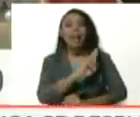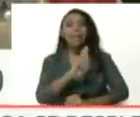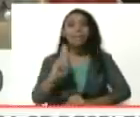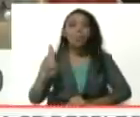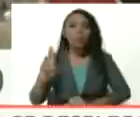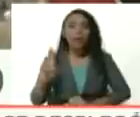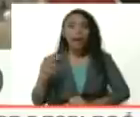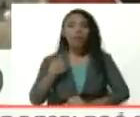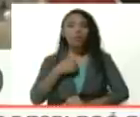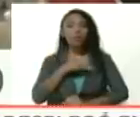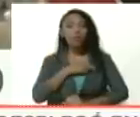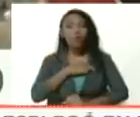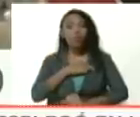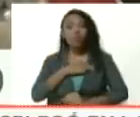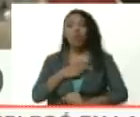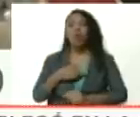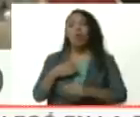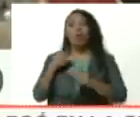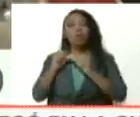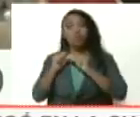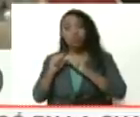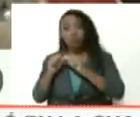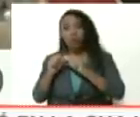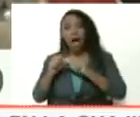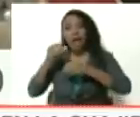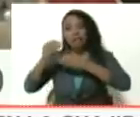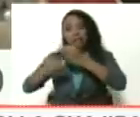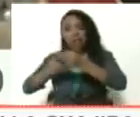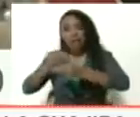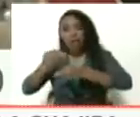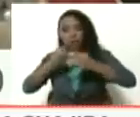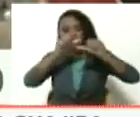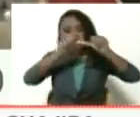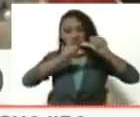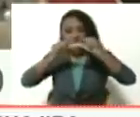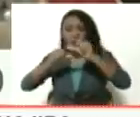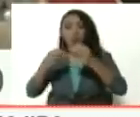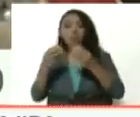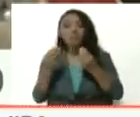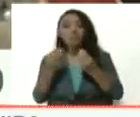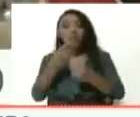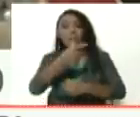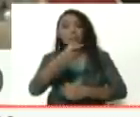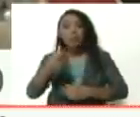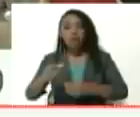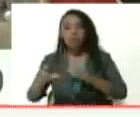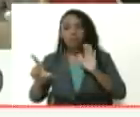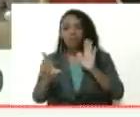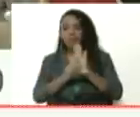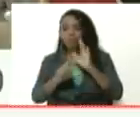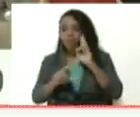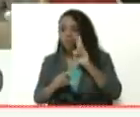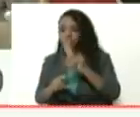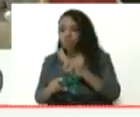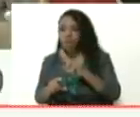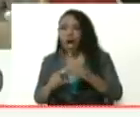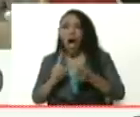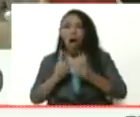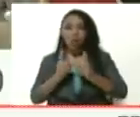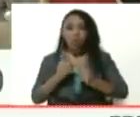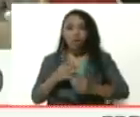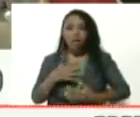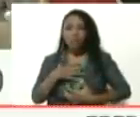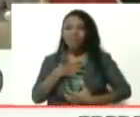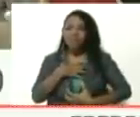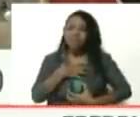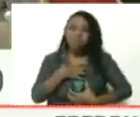Y hemos estado haciéndole seguimiento y hay mucha gente legítimamente consternada porque